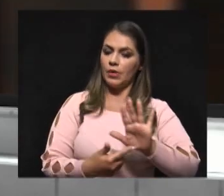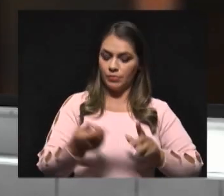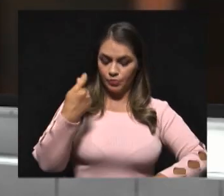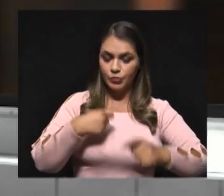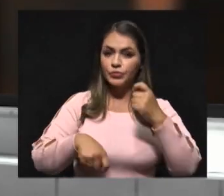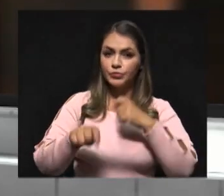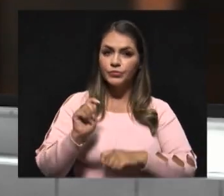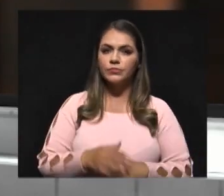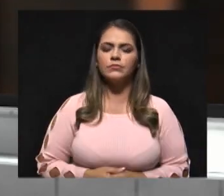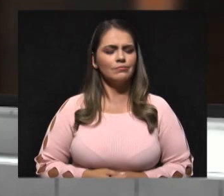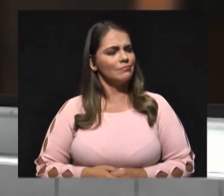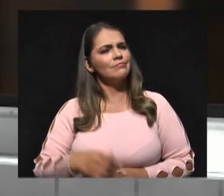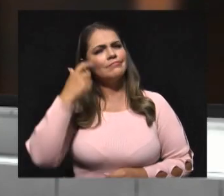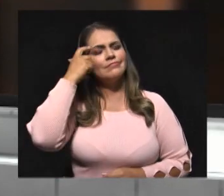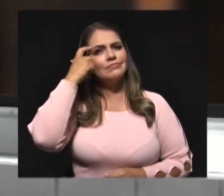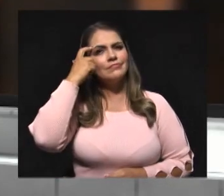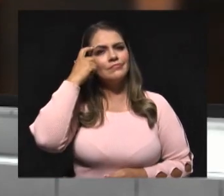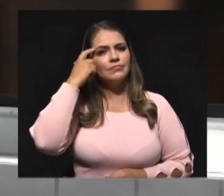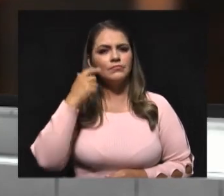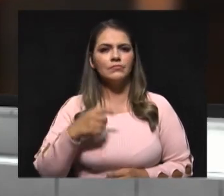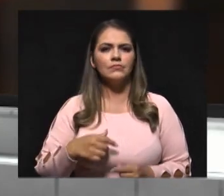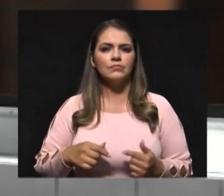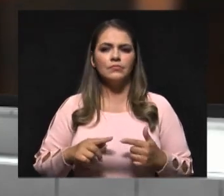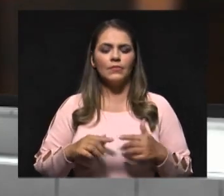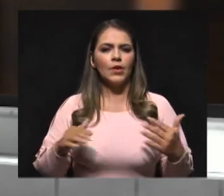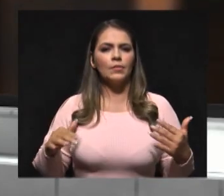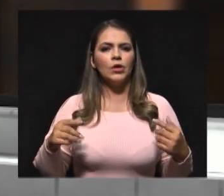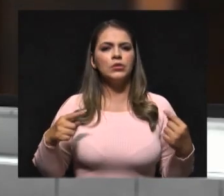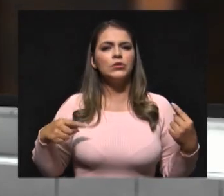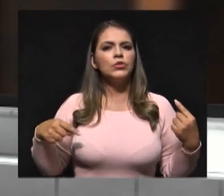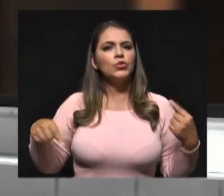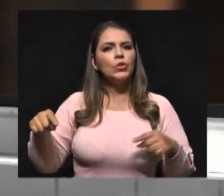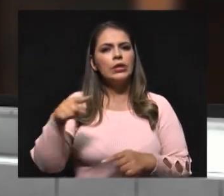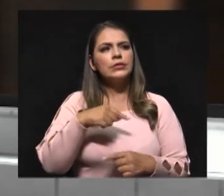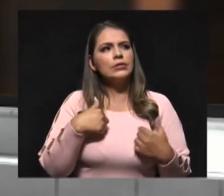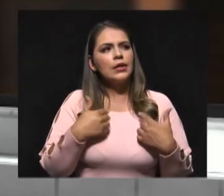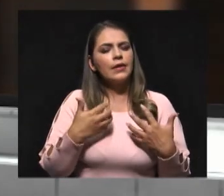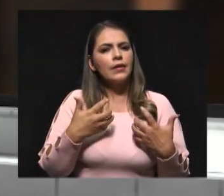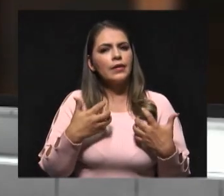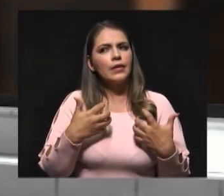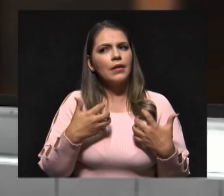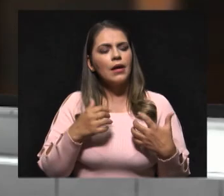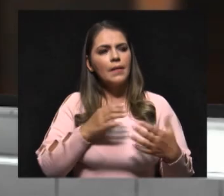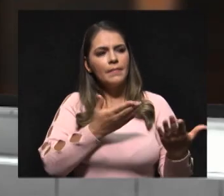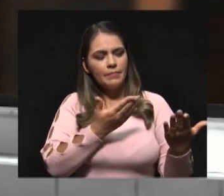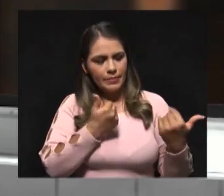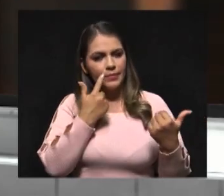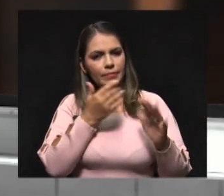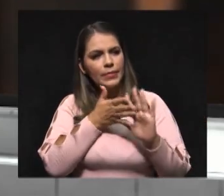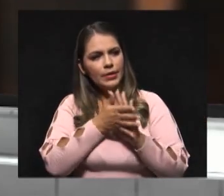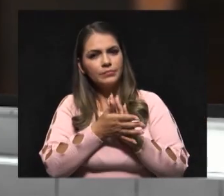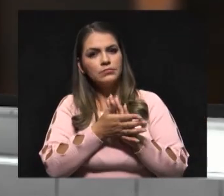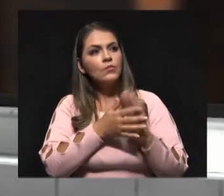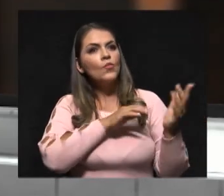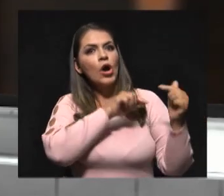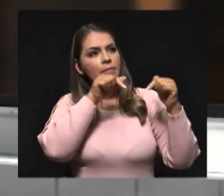convertidos en producto pensemos precisamente en ese turista que queremos atraer y de una vez le contemos mire qué rico lo